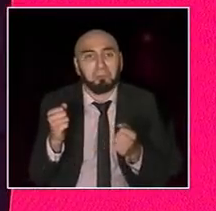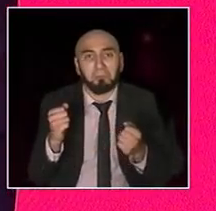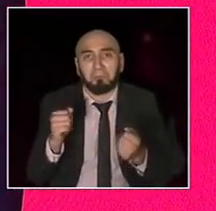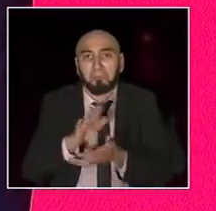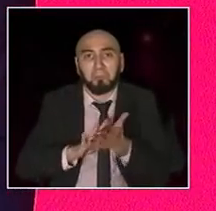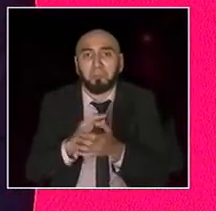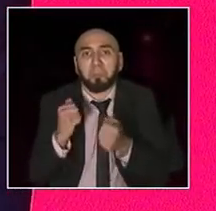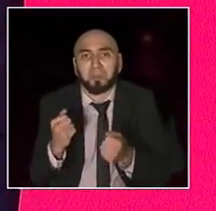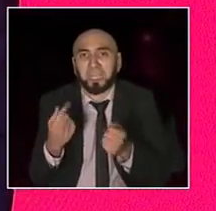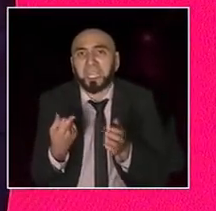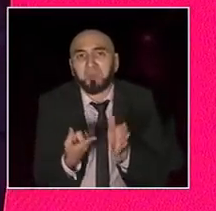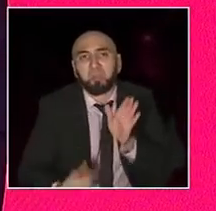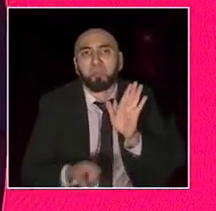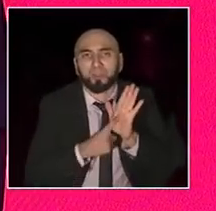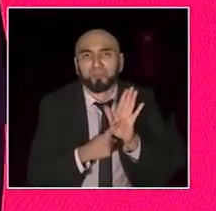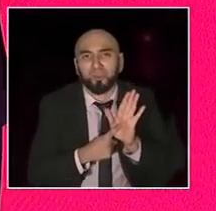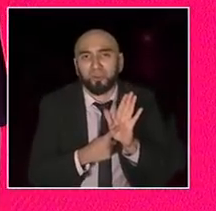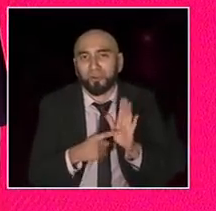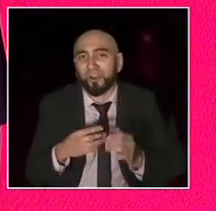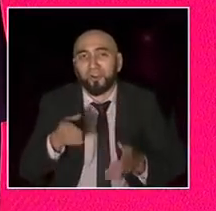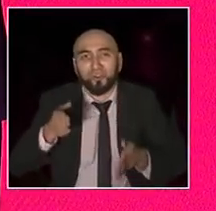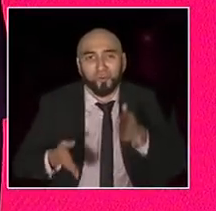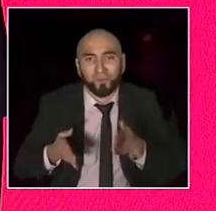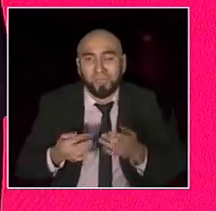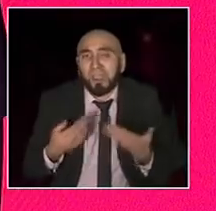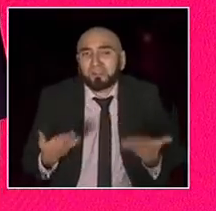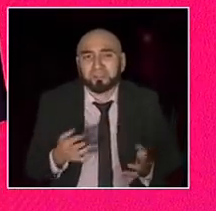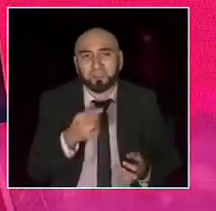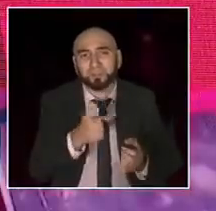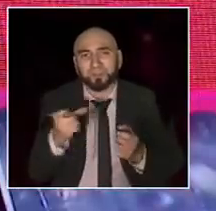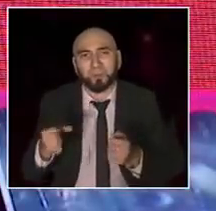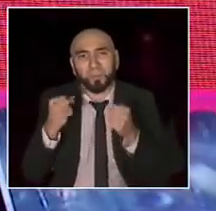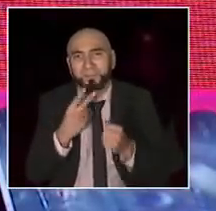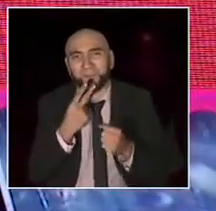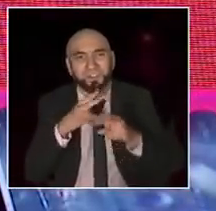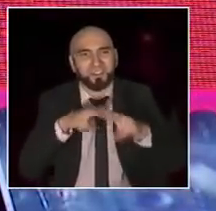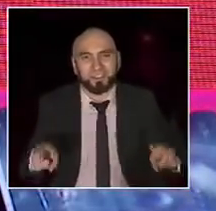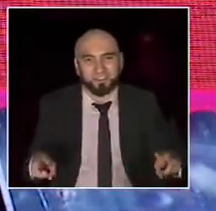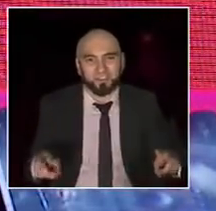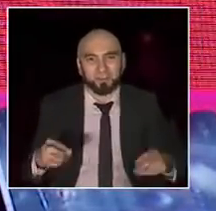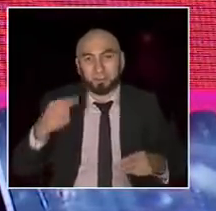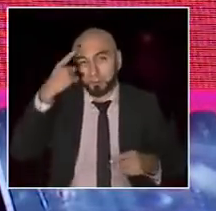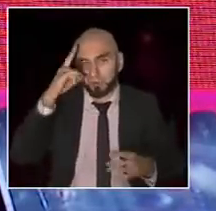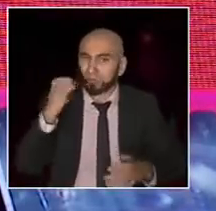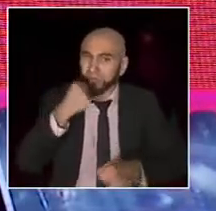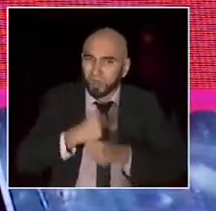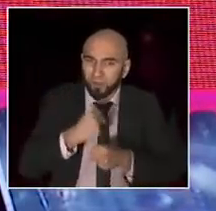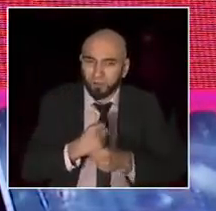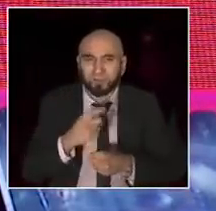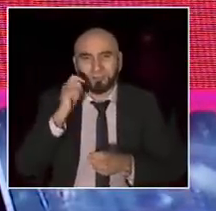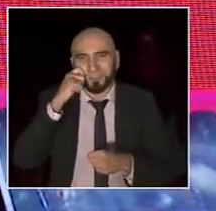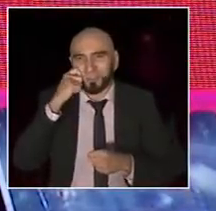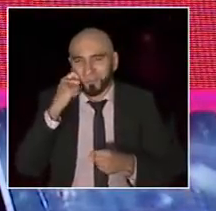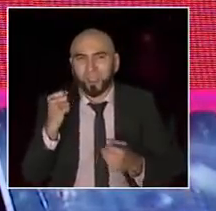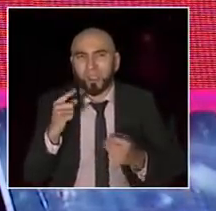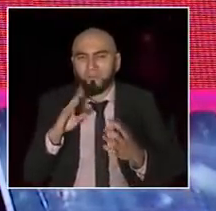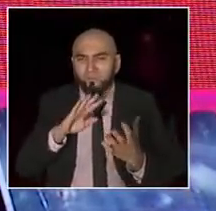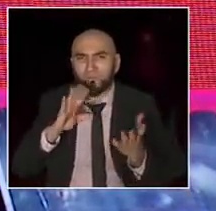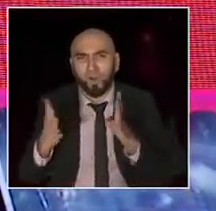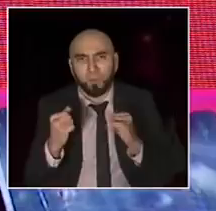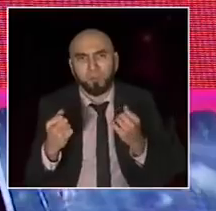robots y hacer cierto que las personas puedan vivir sin tener esa carga. Pero el trabajo es mucho más que eso. Es una forma de integrarnos